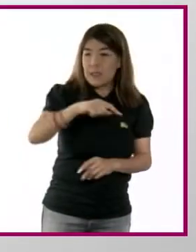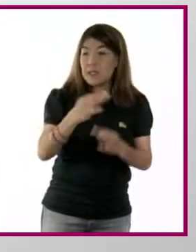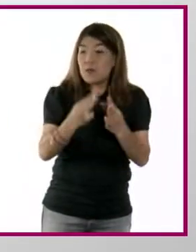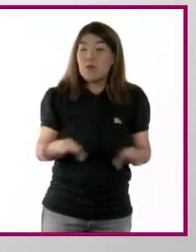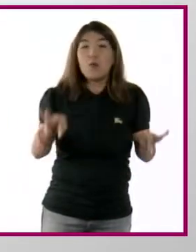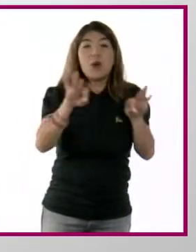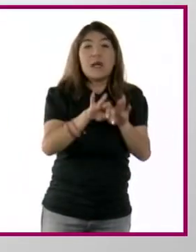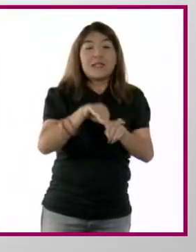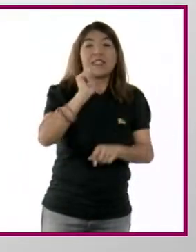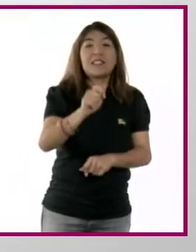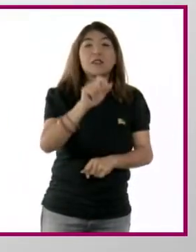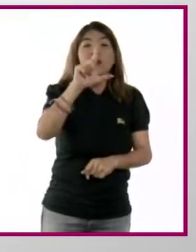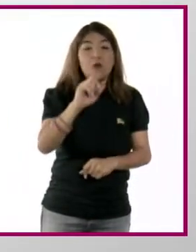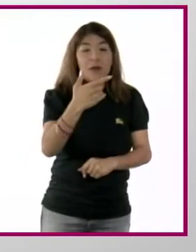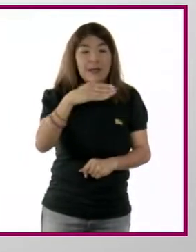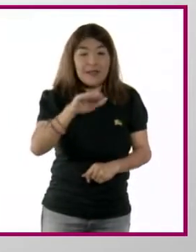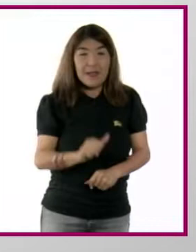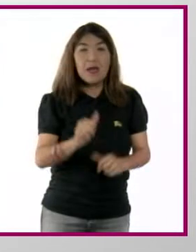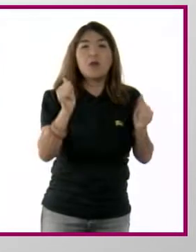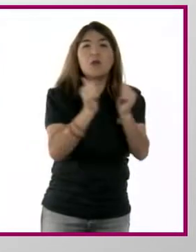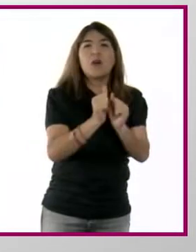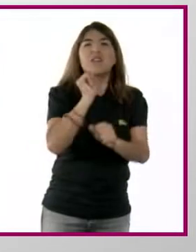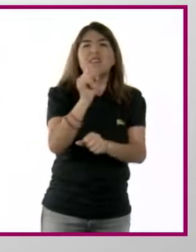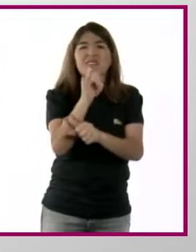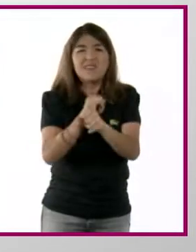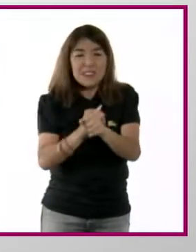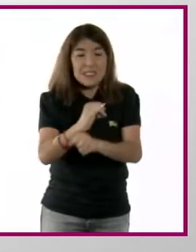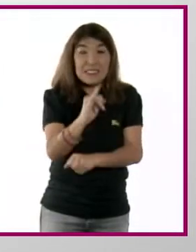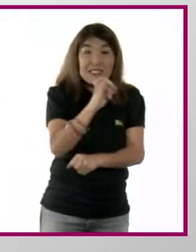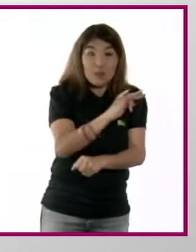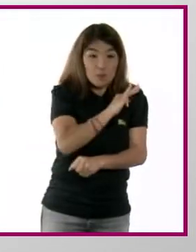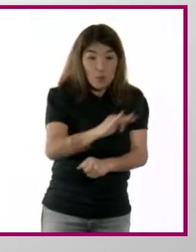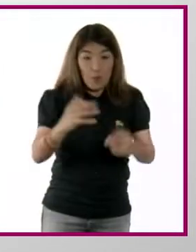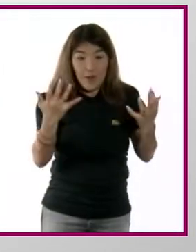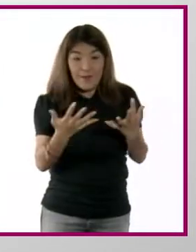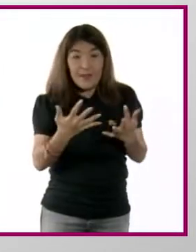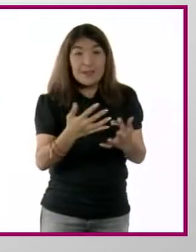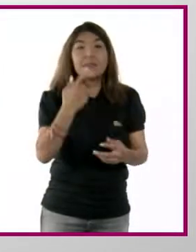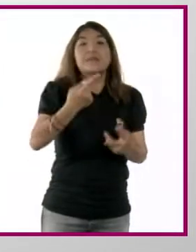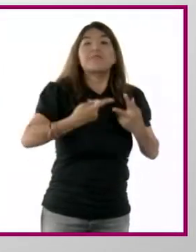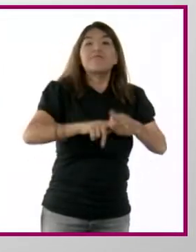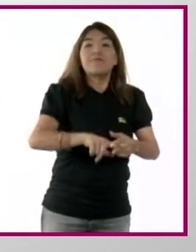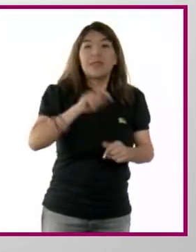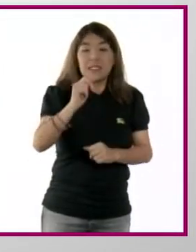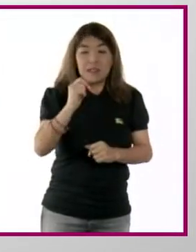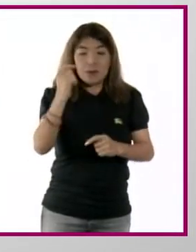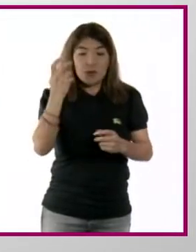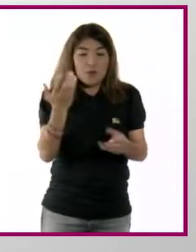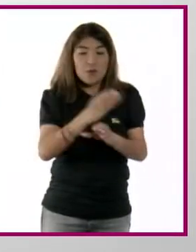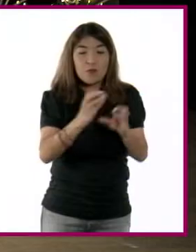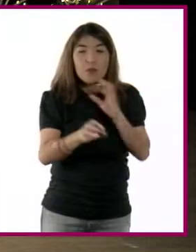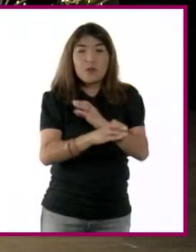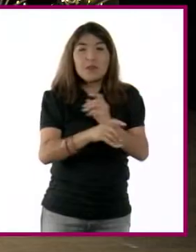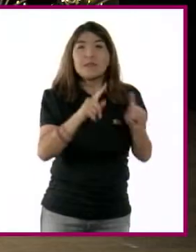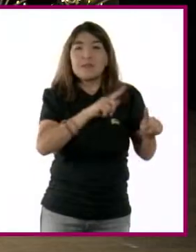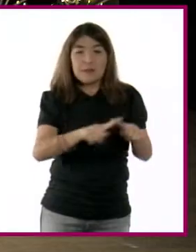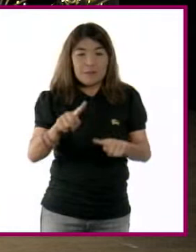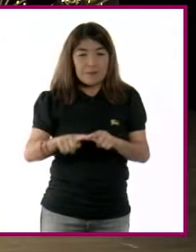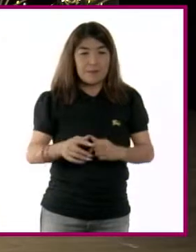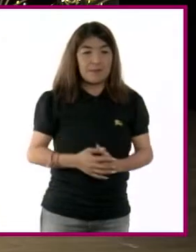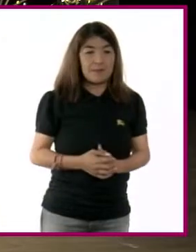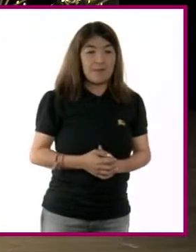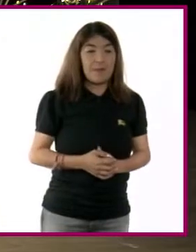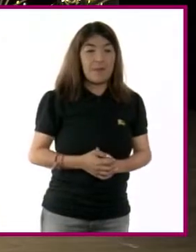en los cuales apunta su inclinación por explorar los límites y las contradicciones de principios lógicos aceptados.